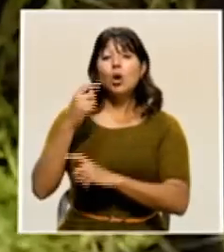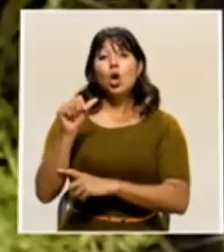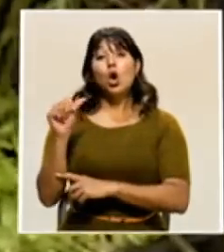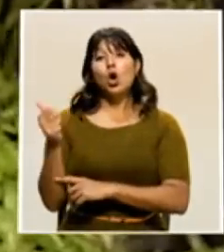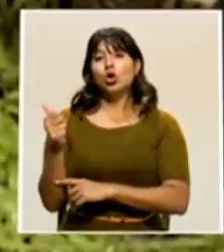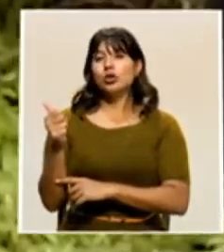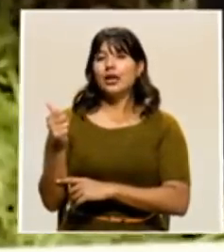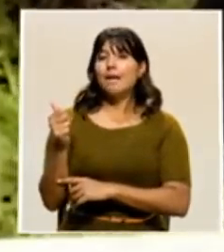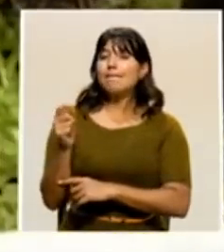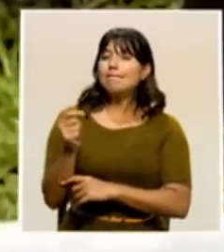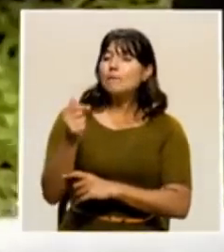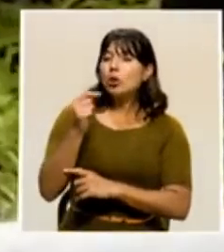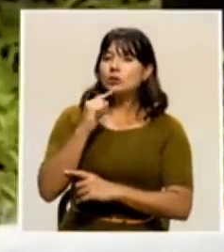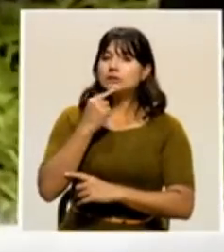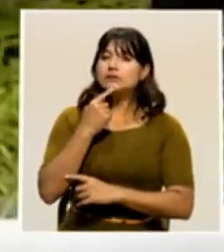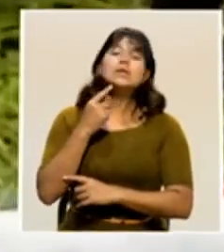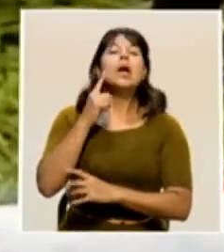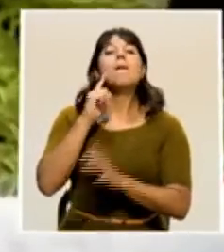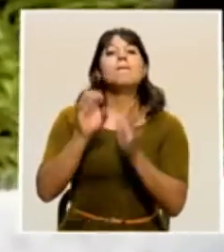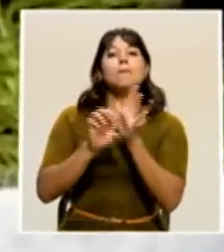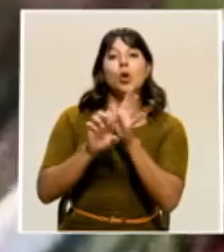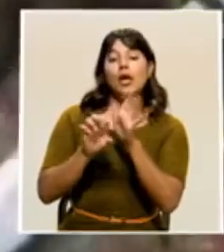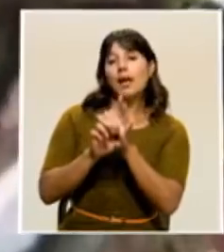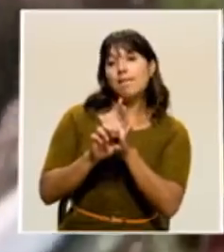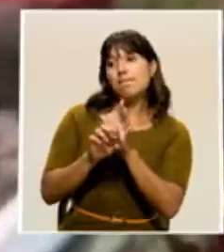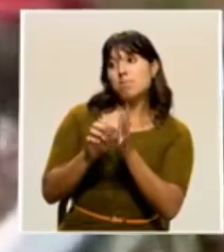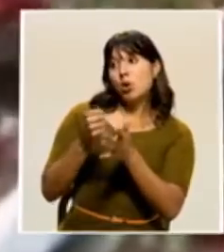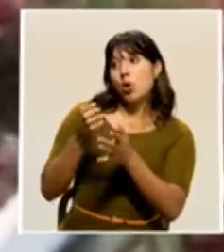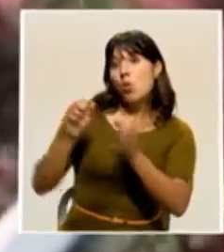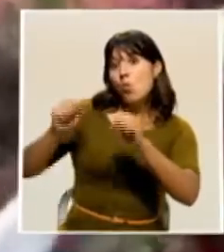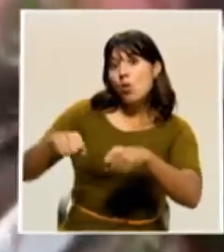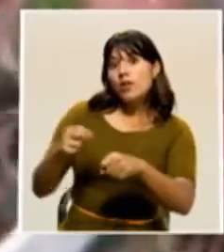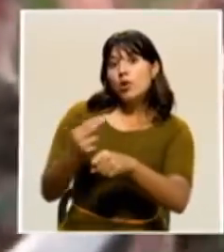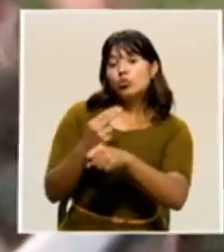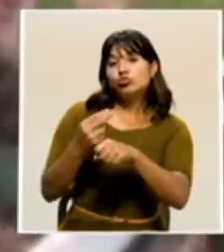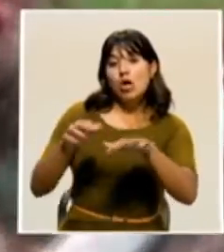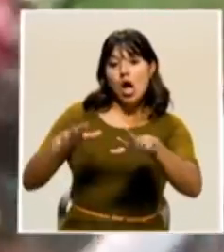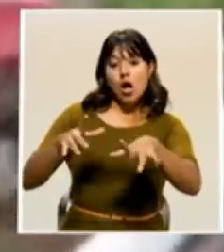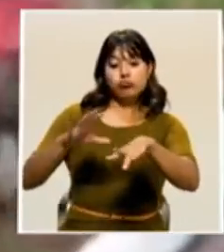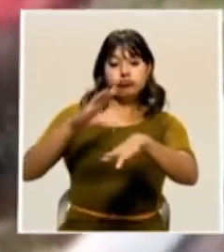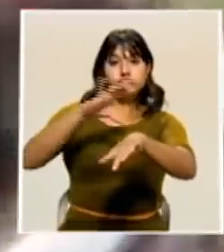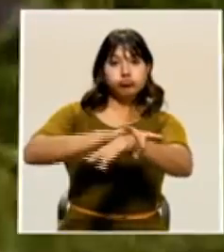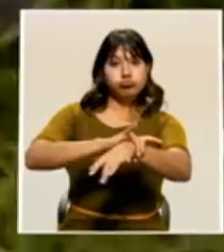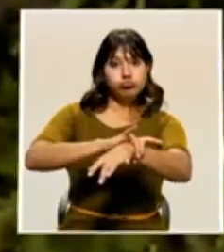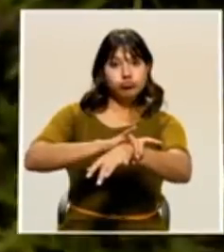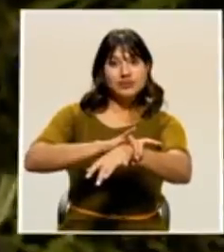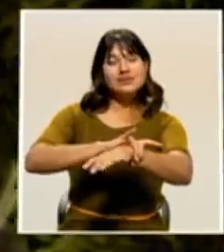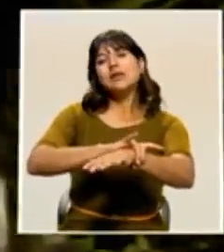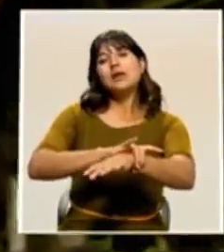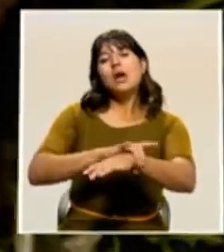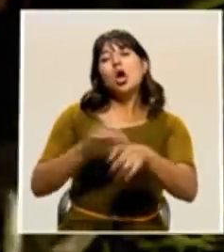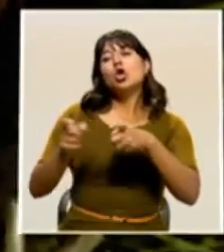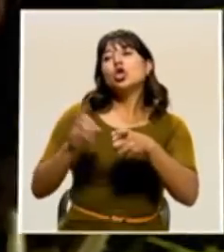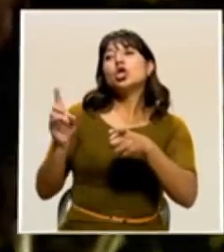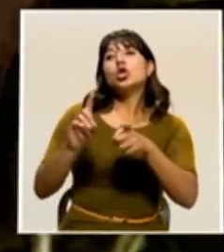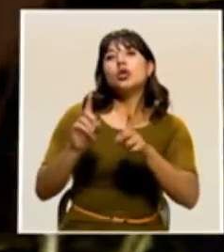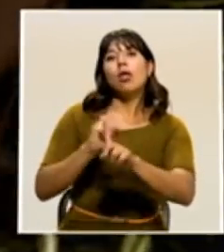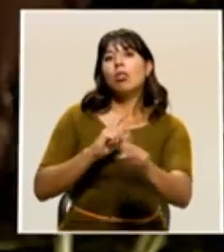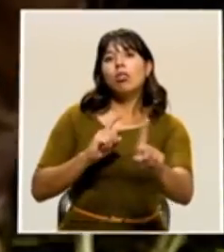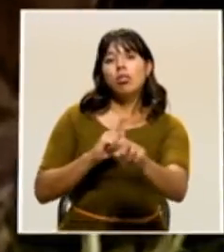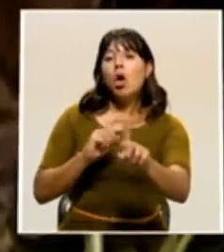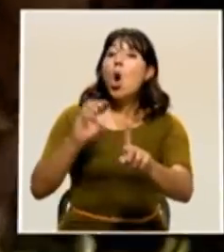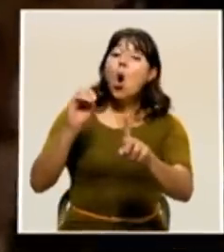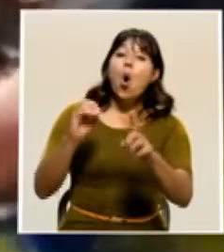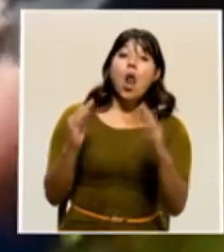menos gravosas, como por ejemplo el uso de un brazalete electrónico y casa por cárcel, o entregar